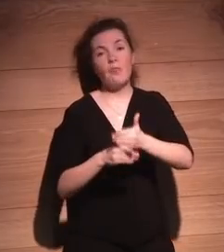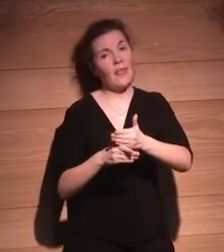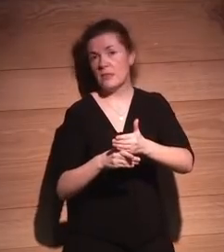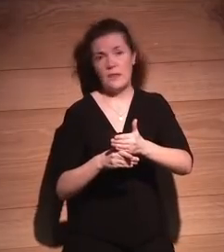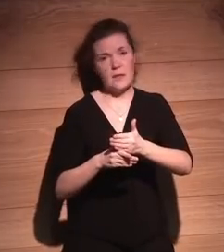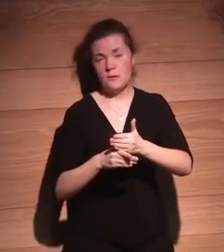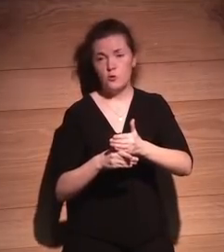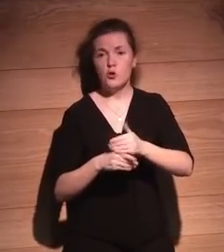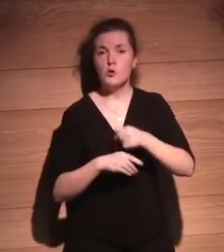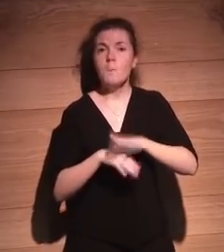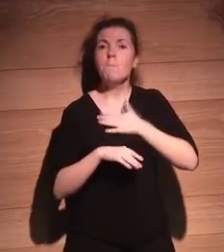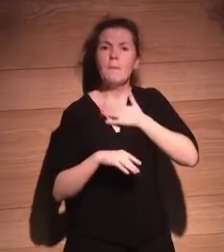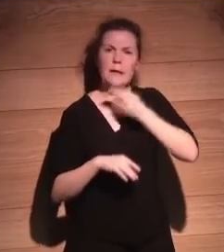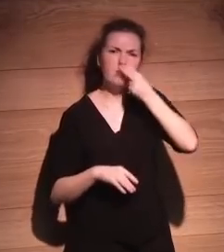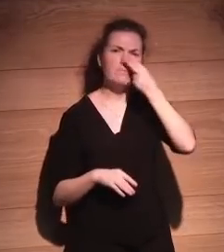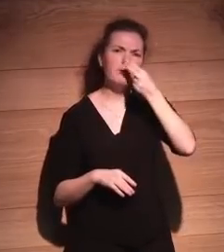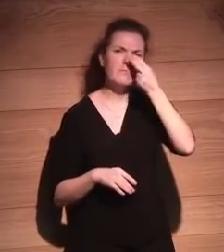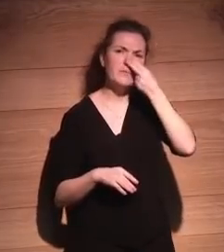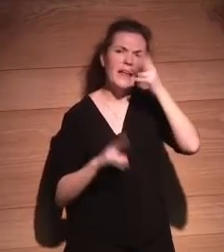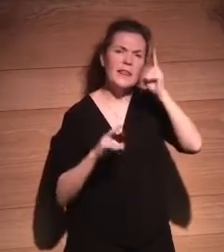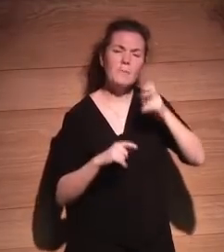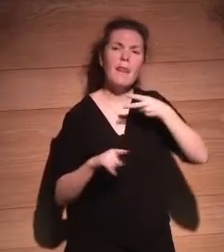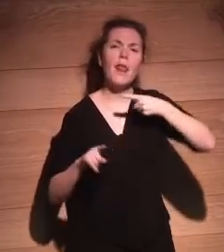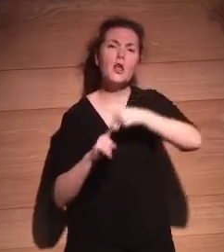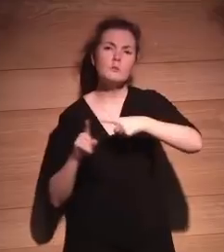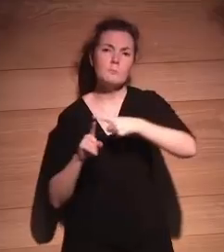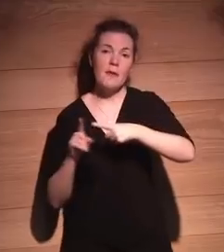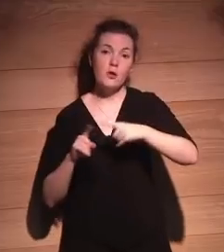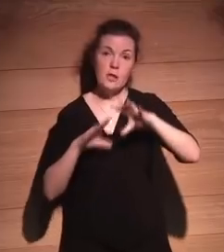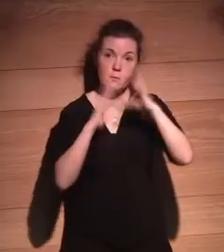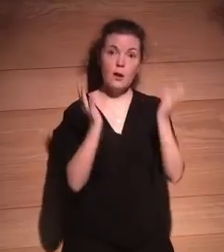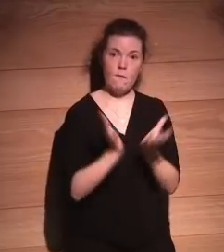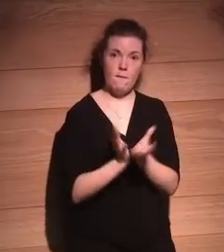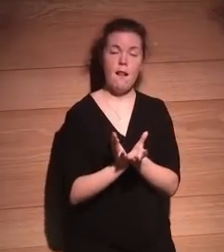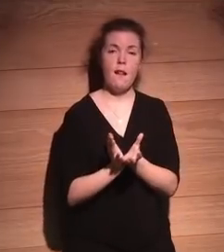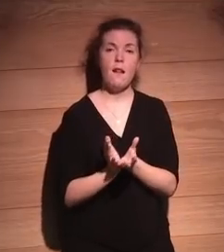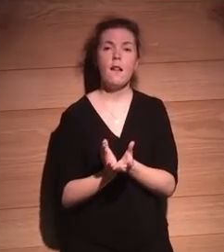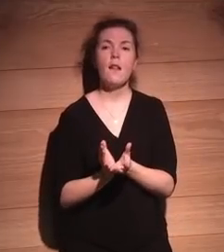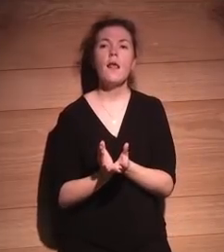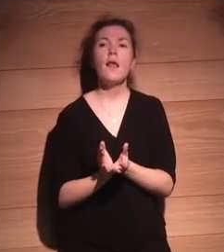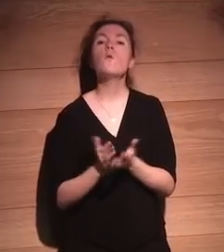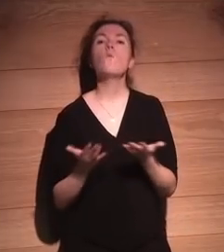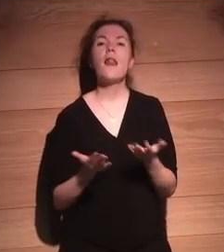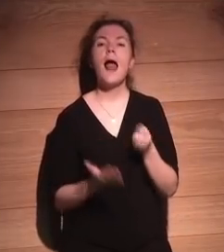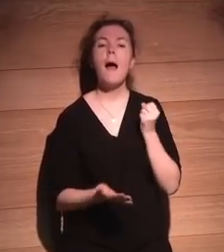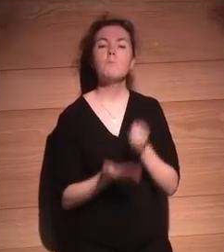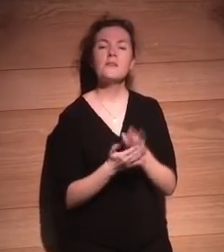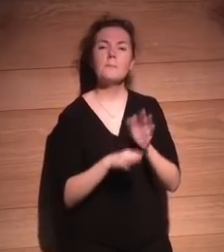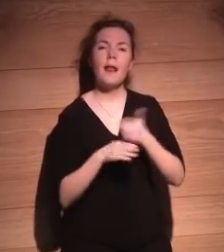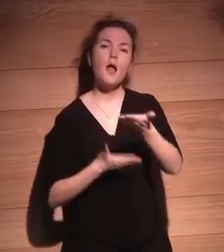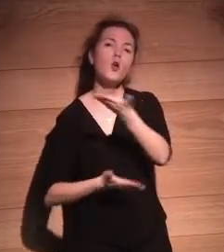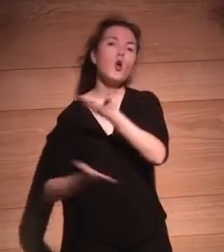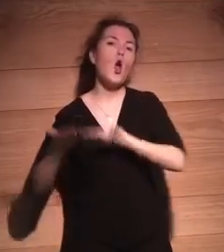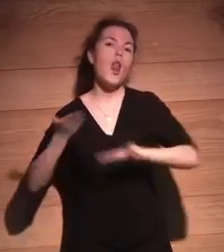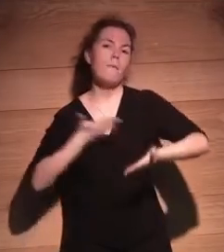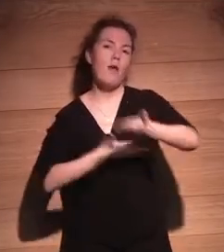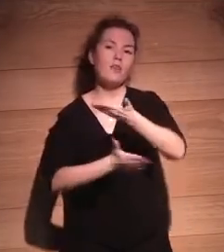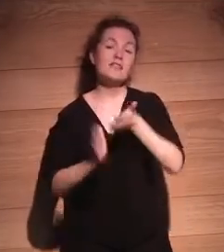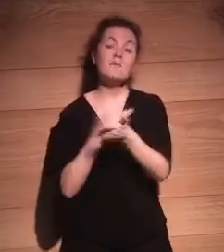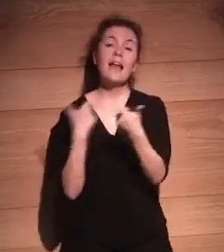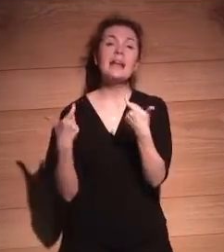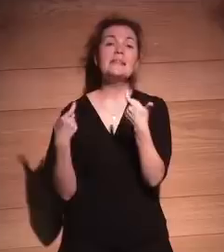de ello y que a mí me resulta tremendamente interesante en el panorama de los medios a nivel global. que es la apuesta por la colaboración. Es decir, el sector